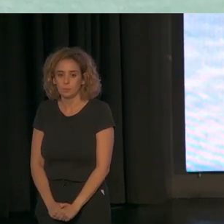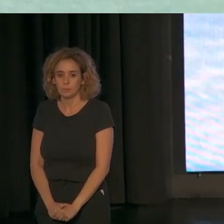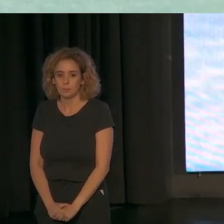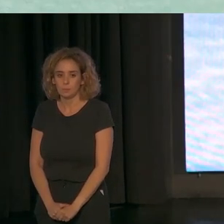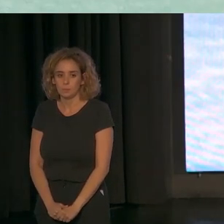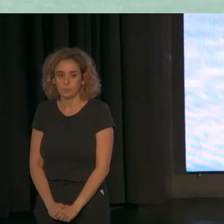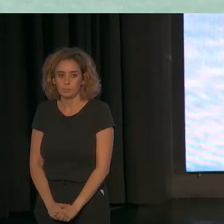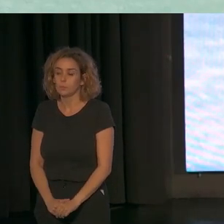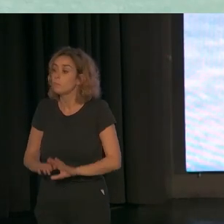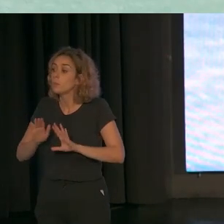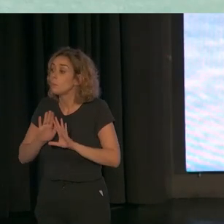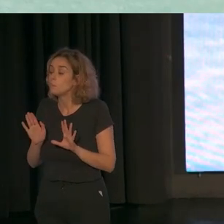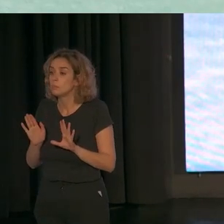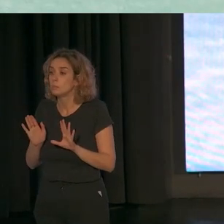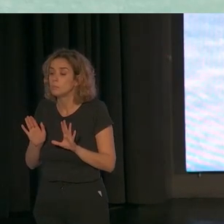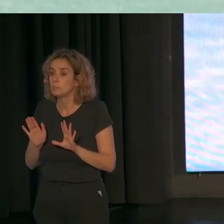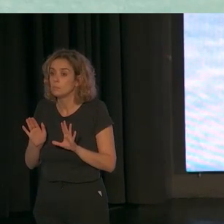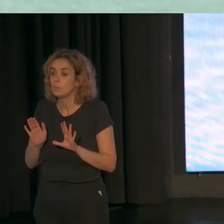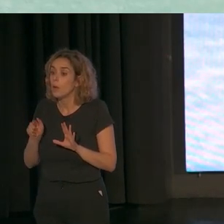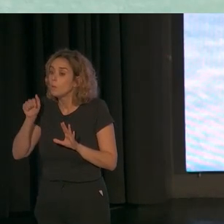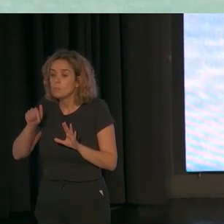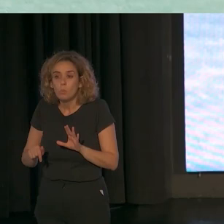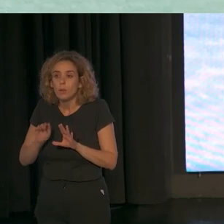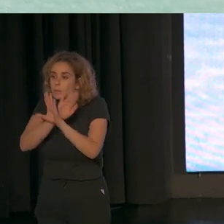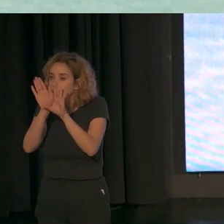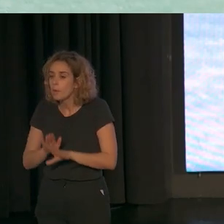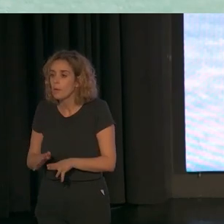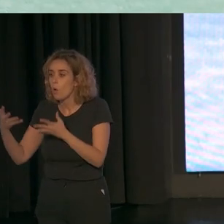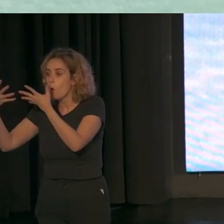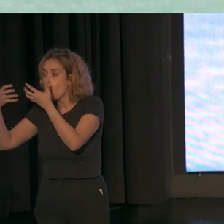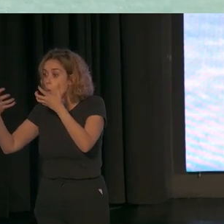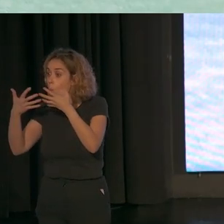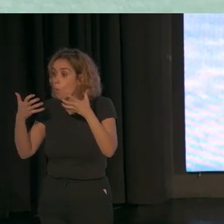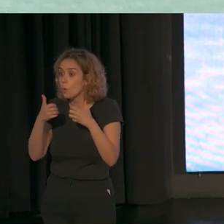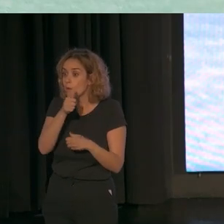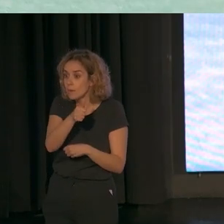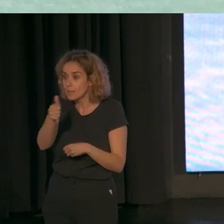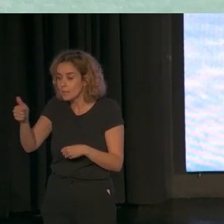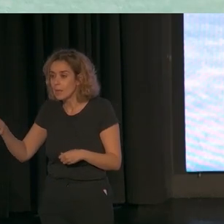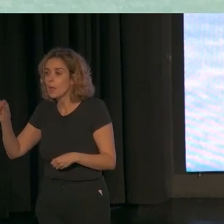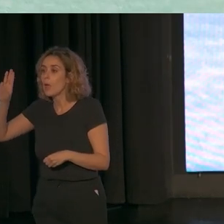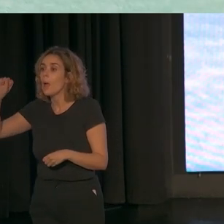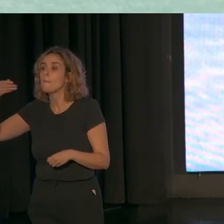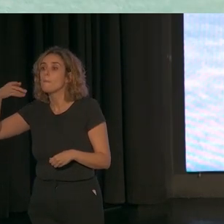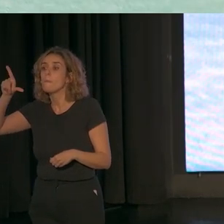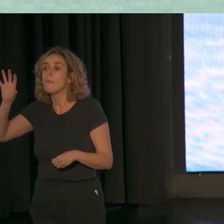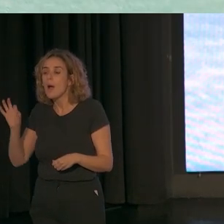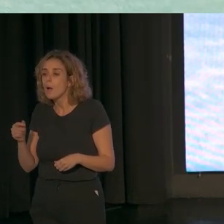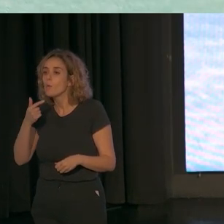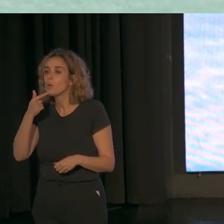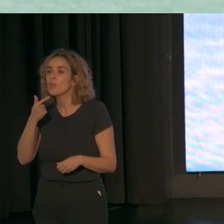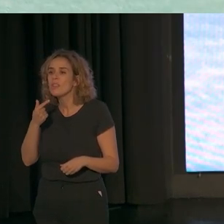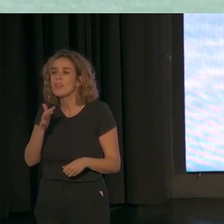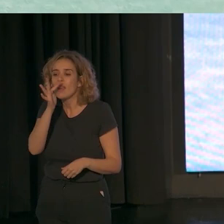no Bueno pues eh voy a cerrar con una frase de cada uno de ellos Pablo dice que la